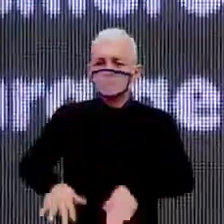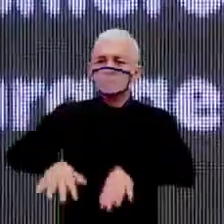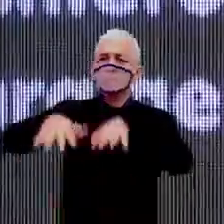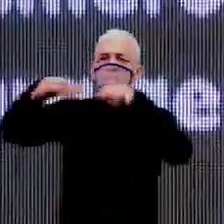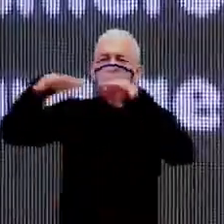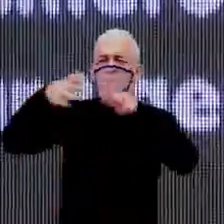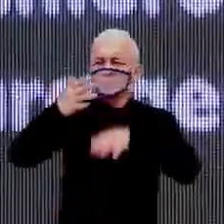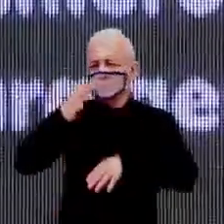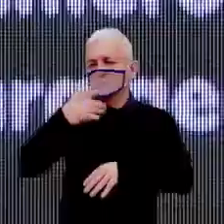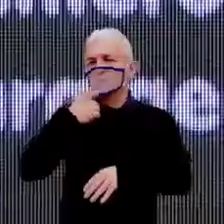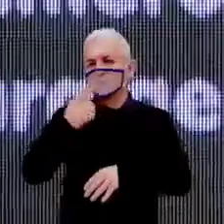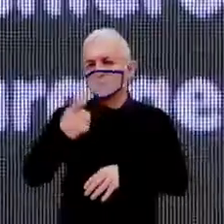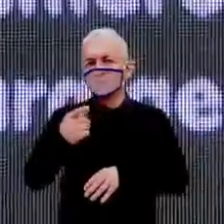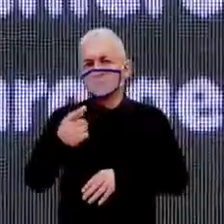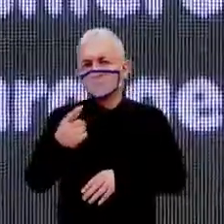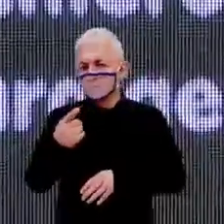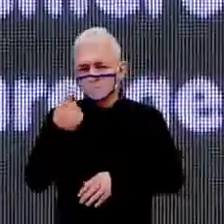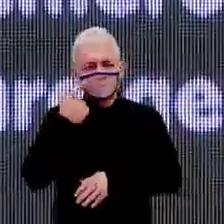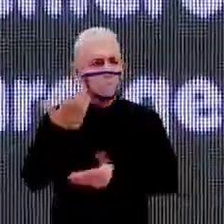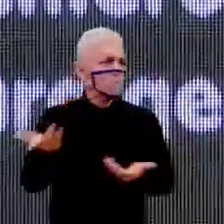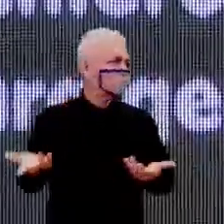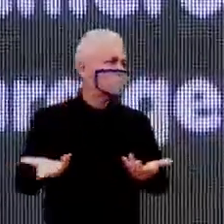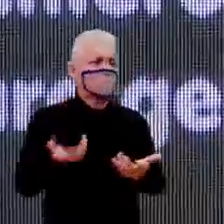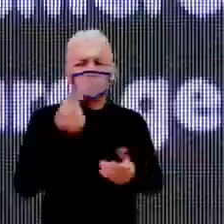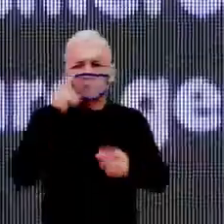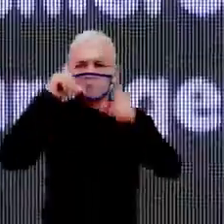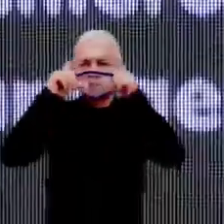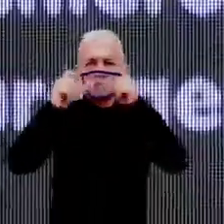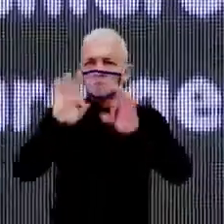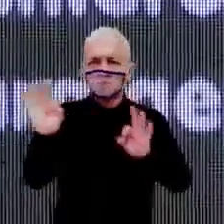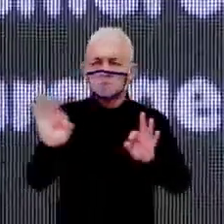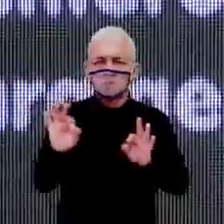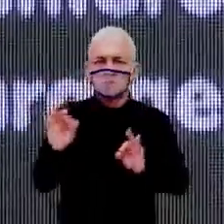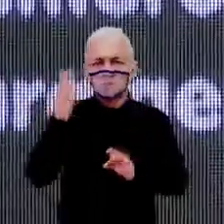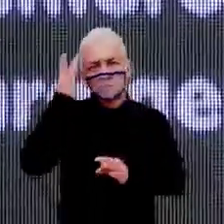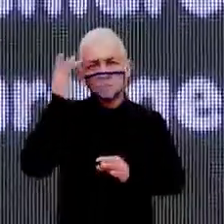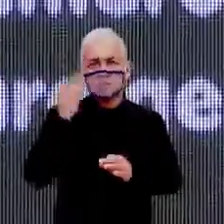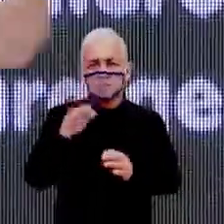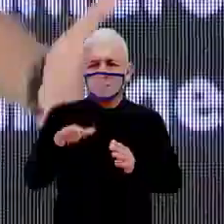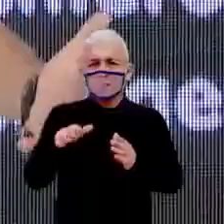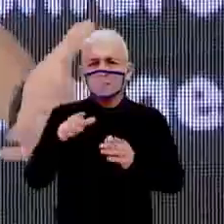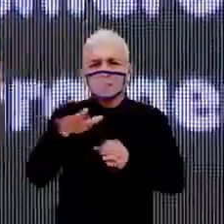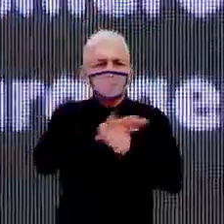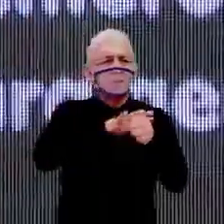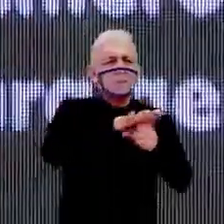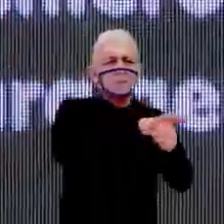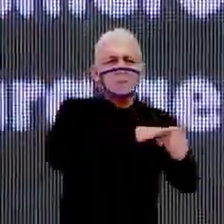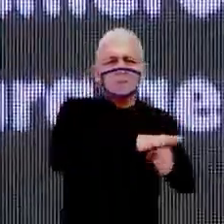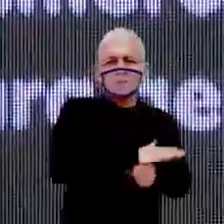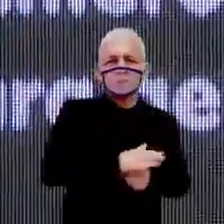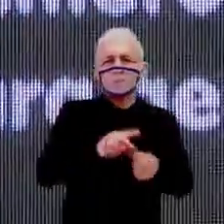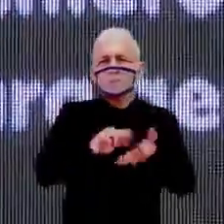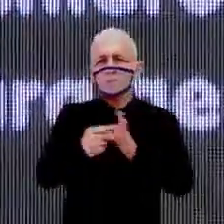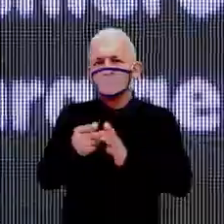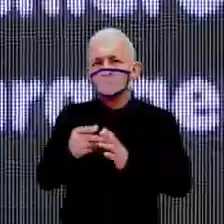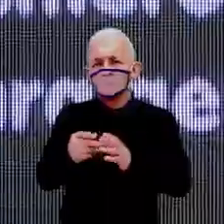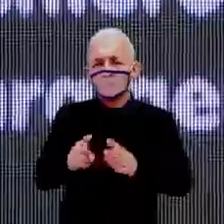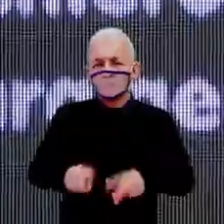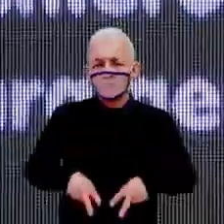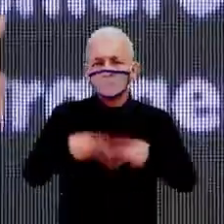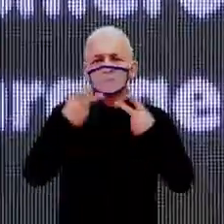memoria. Pero esos arroyos no se veían en las fotos y en la televisión porque son arroyos barriales, arroyos que cobraban